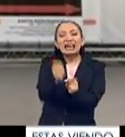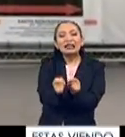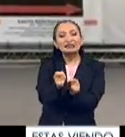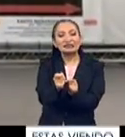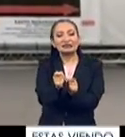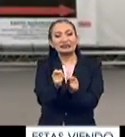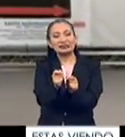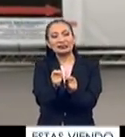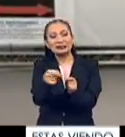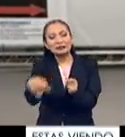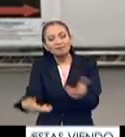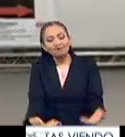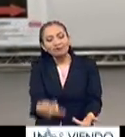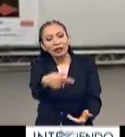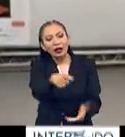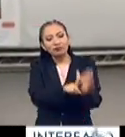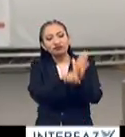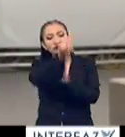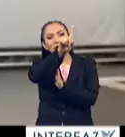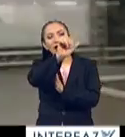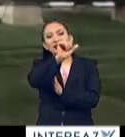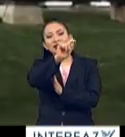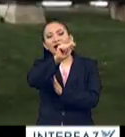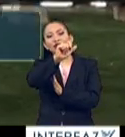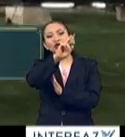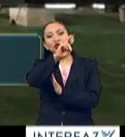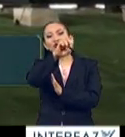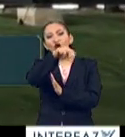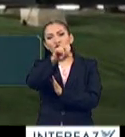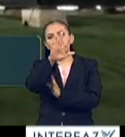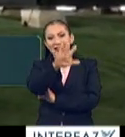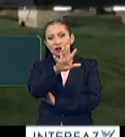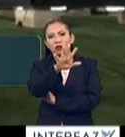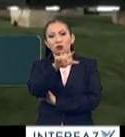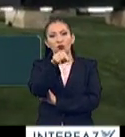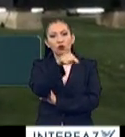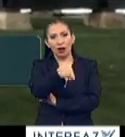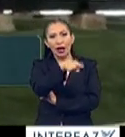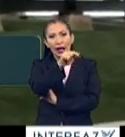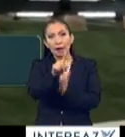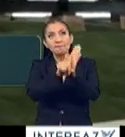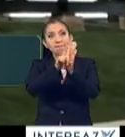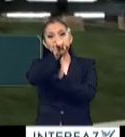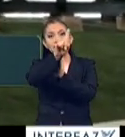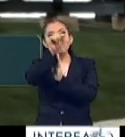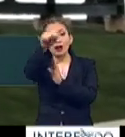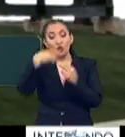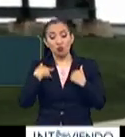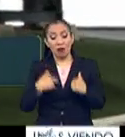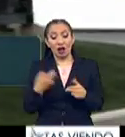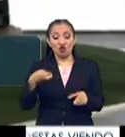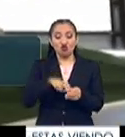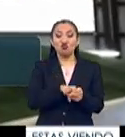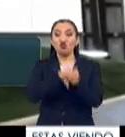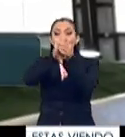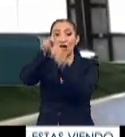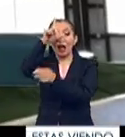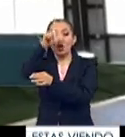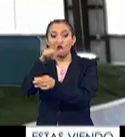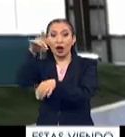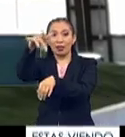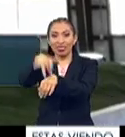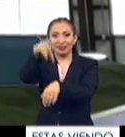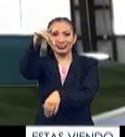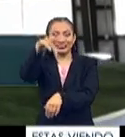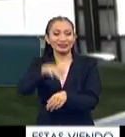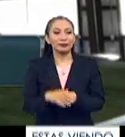introducción del cohete Saturno V. Que fue el cohete que llevó a los seres humanos a la luna. Y